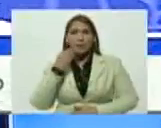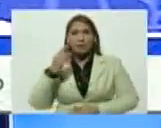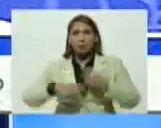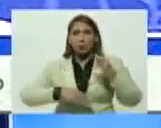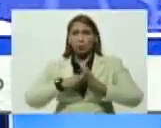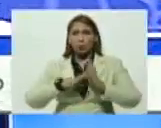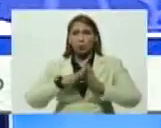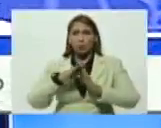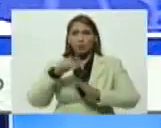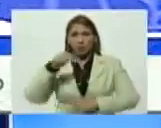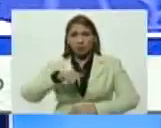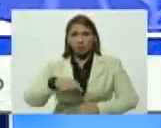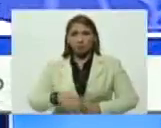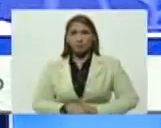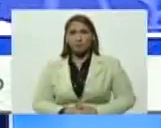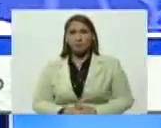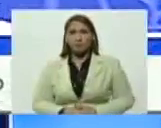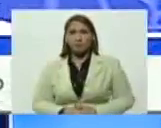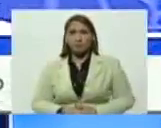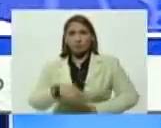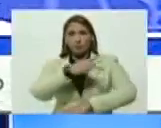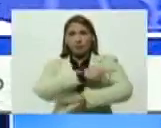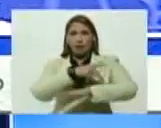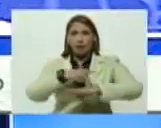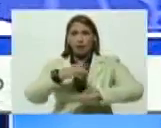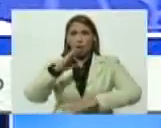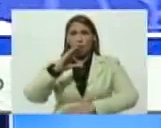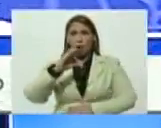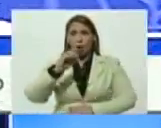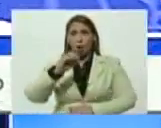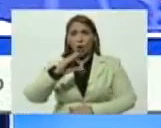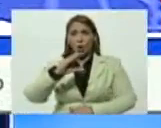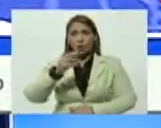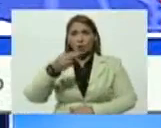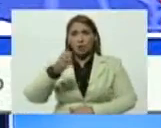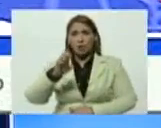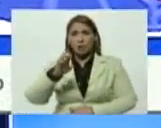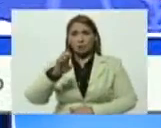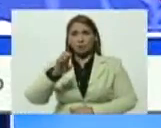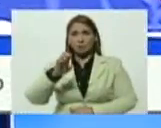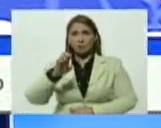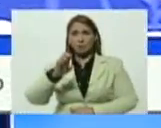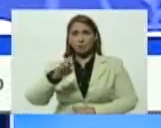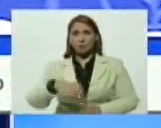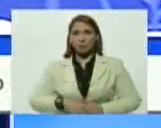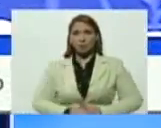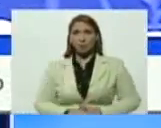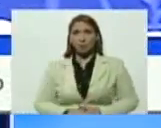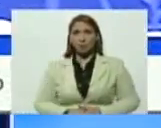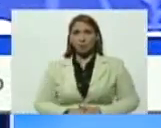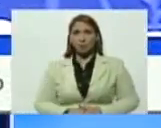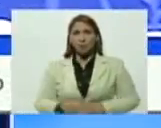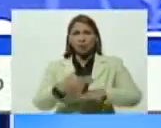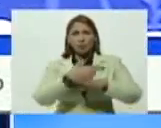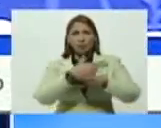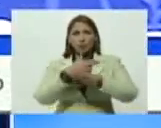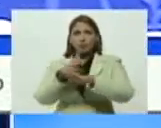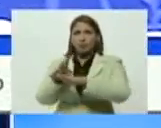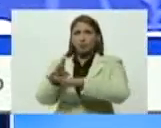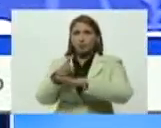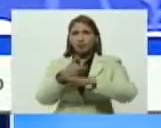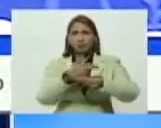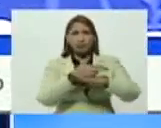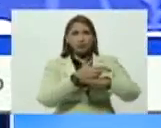Aquí, en la parroquia Coche, en Caracas, Fuerte Tiuna, allá está precisamente la gran misión